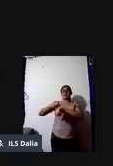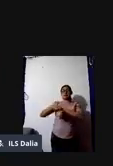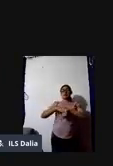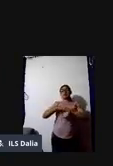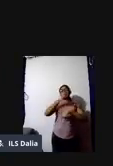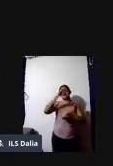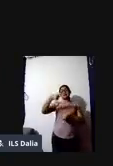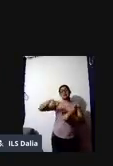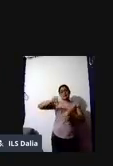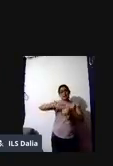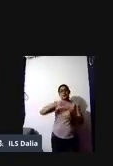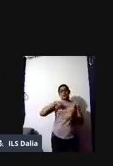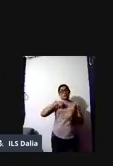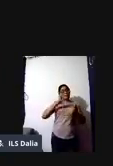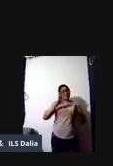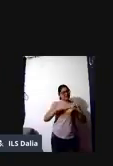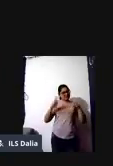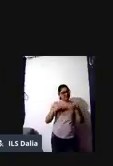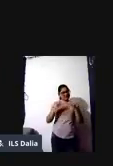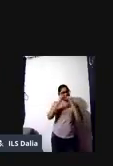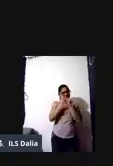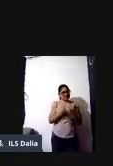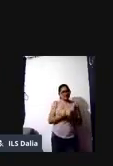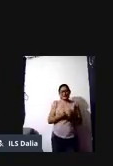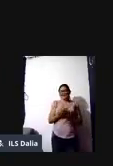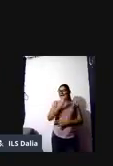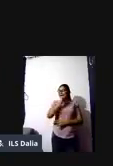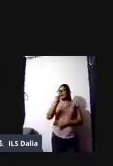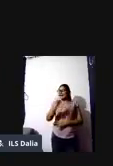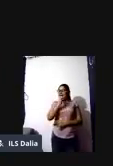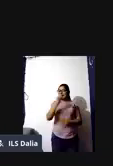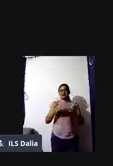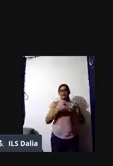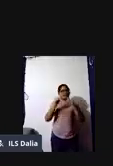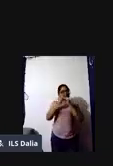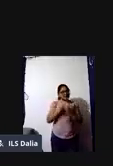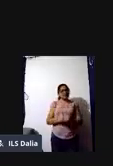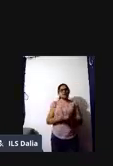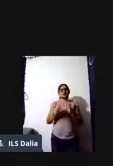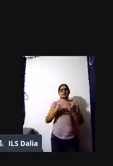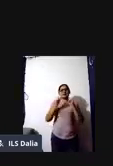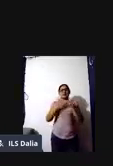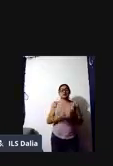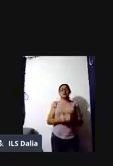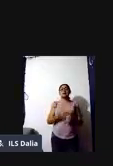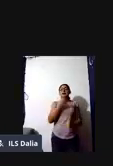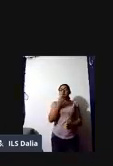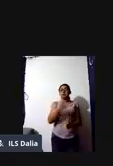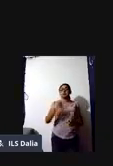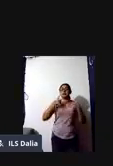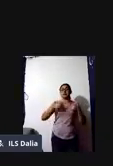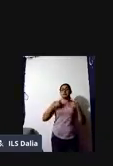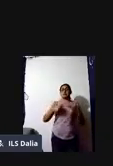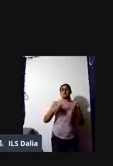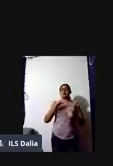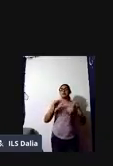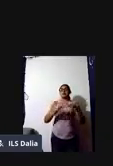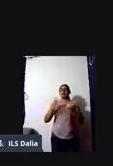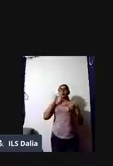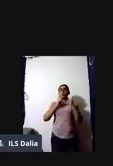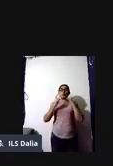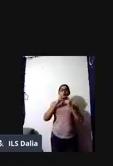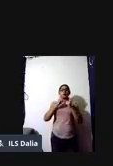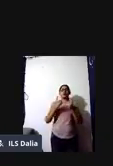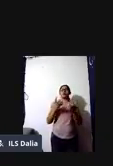donde tenemos que apretar más, me parece que puede estar generando más irritabilidad por culpa